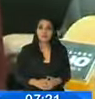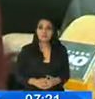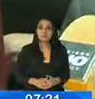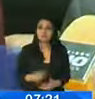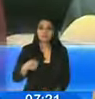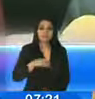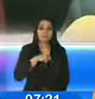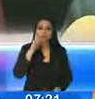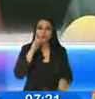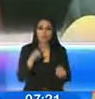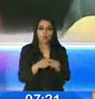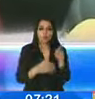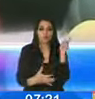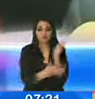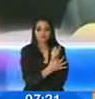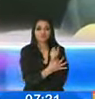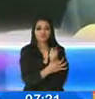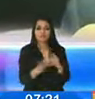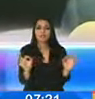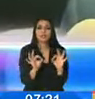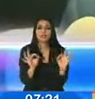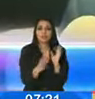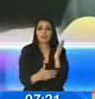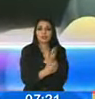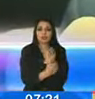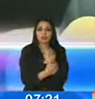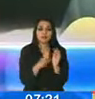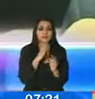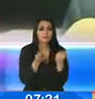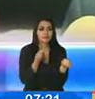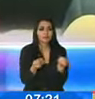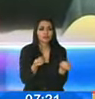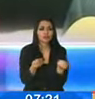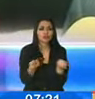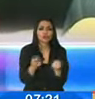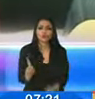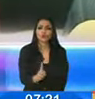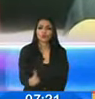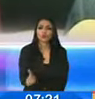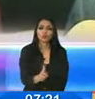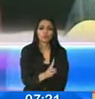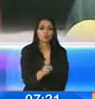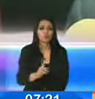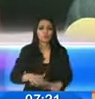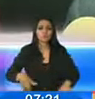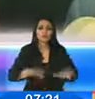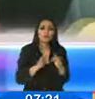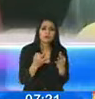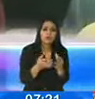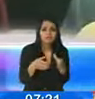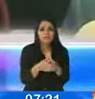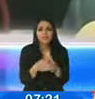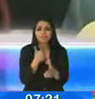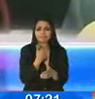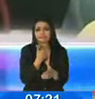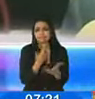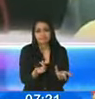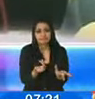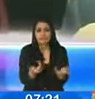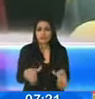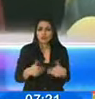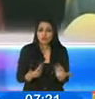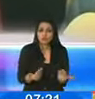acuerdo con ese dispositivo porque está monitoreado, está siendo interrumpido en su entorno familiar. Hoy esperemos pues